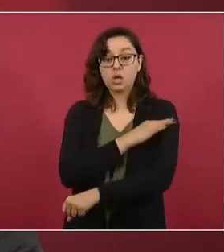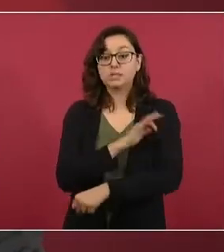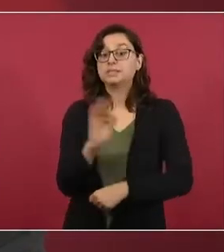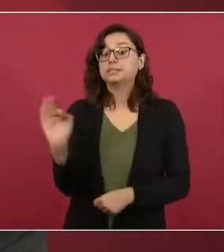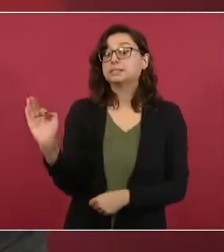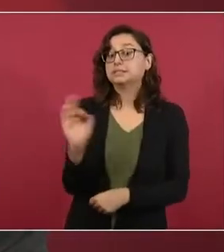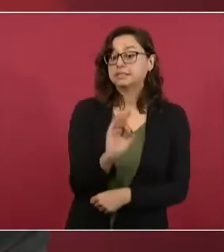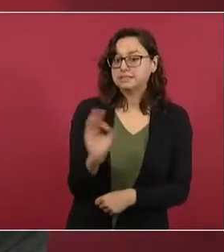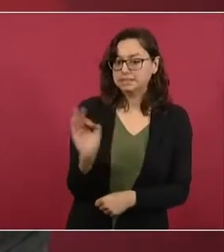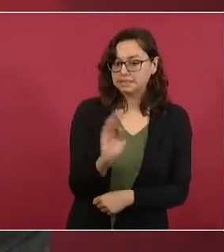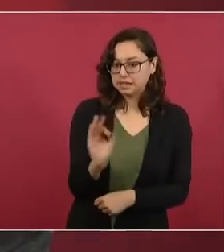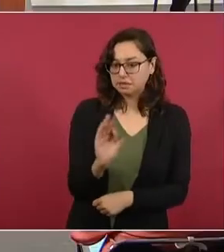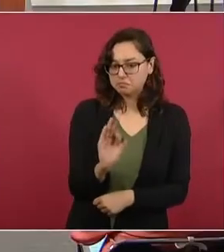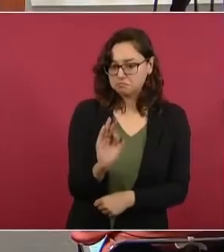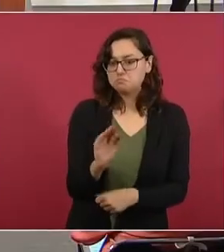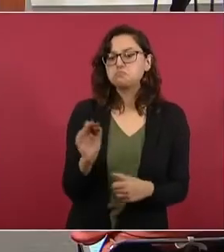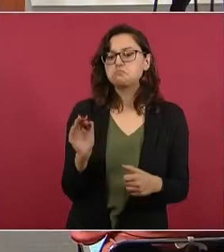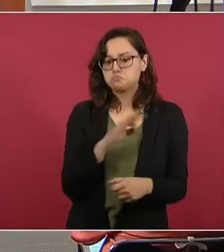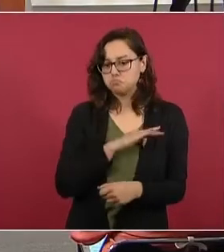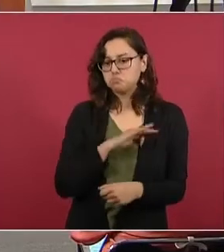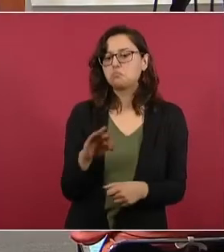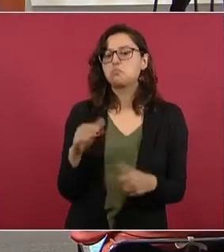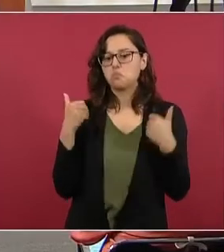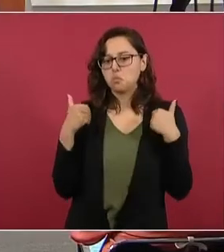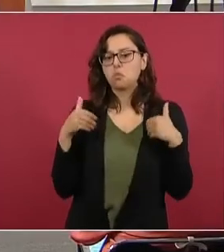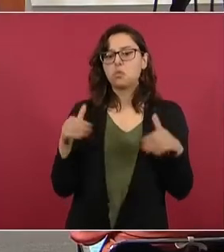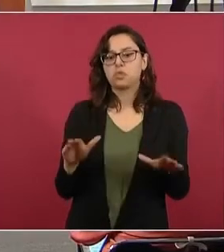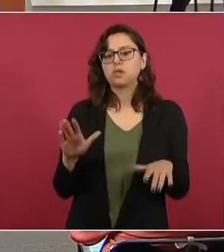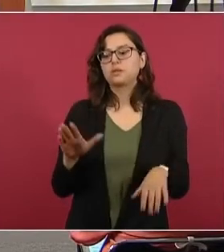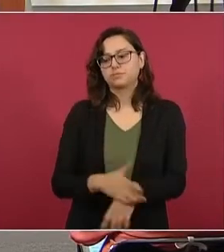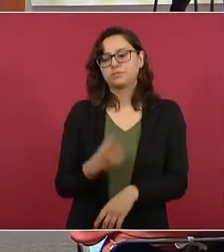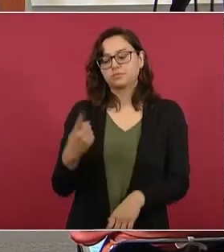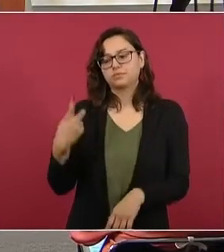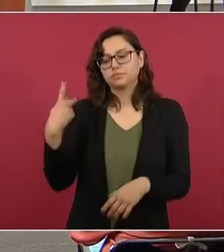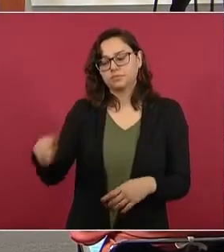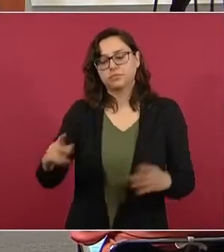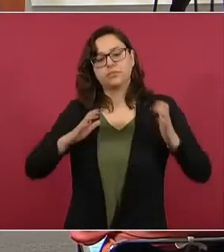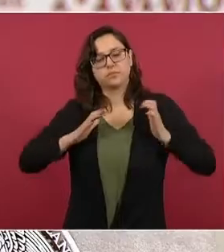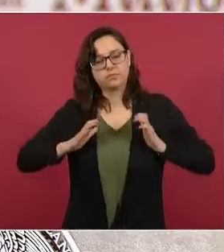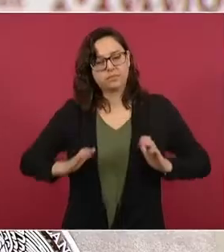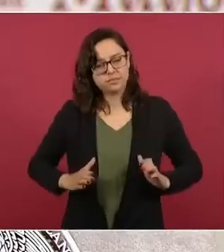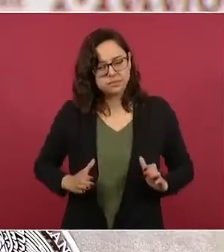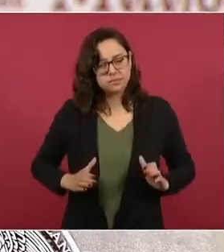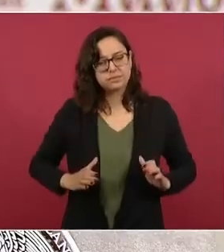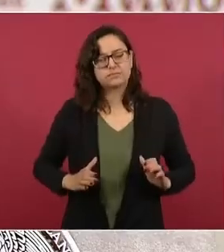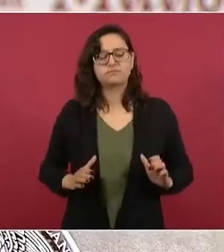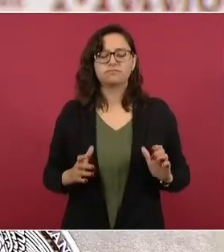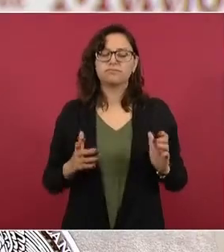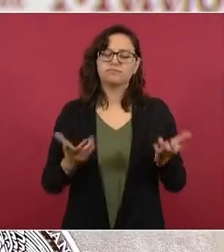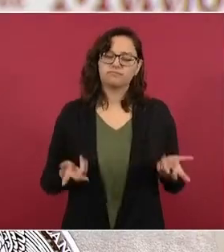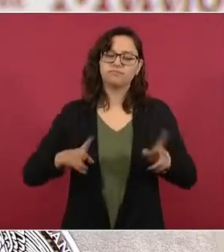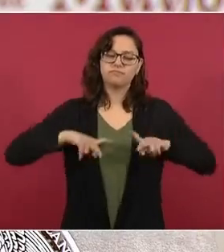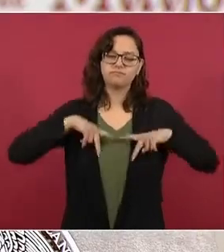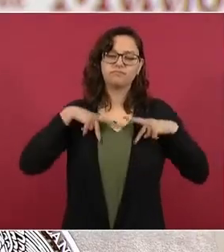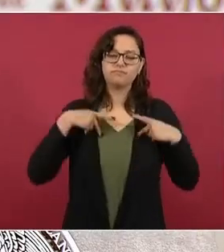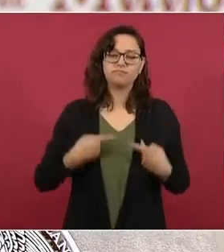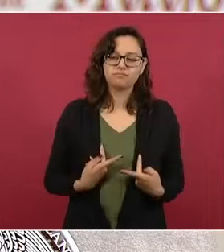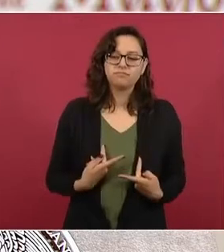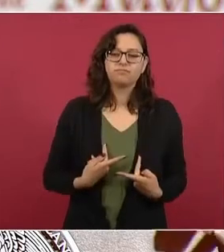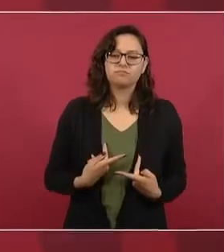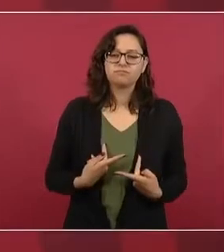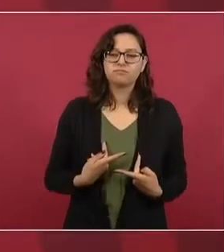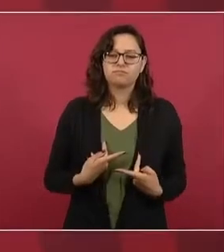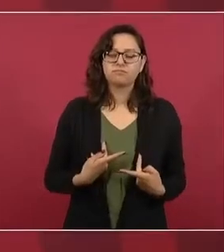pudieran, dada la naturaleza de su respuesta inmune y en general la